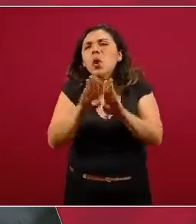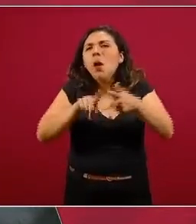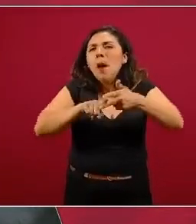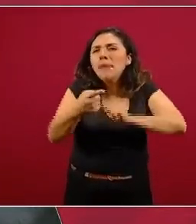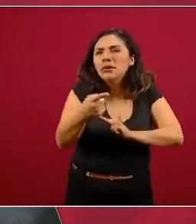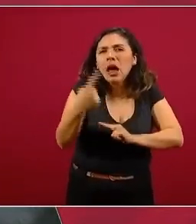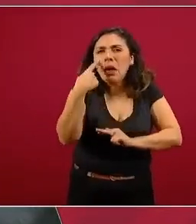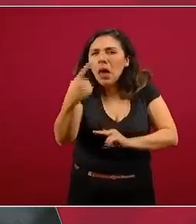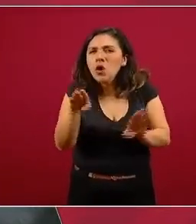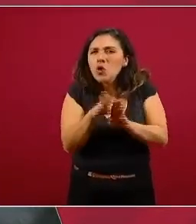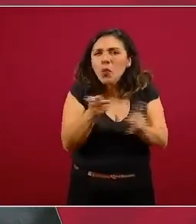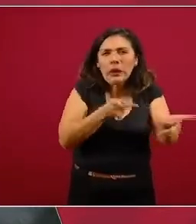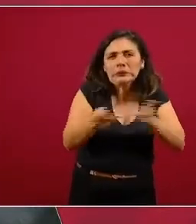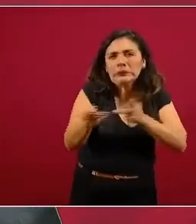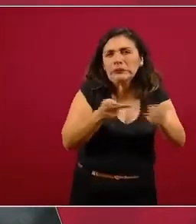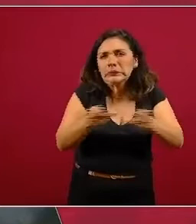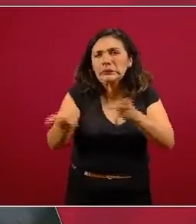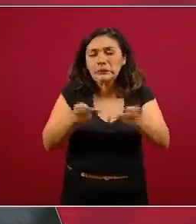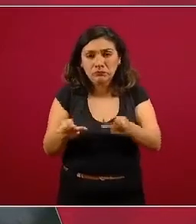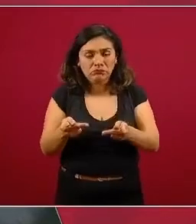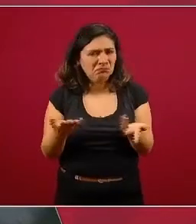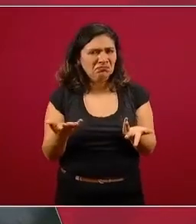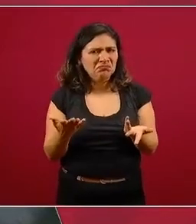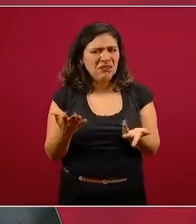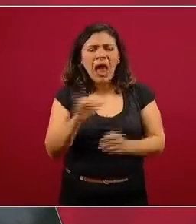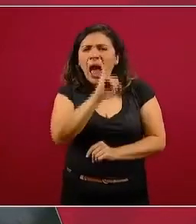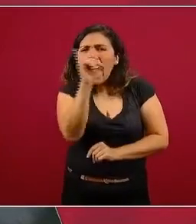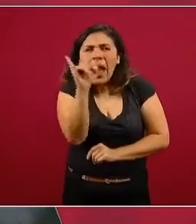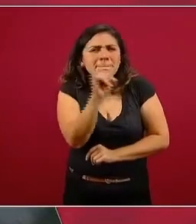de la intervención. En ningún momento